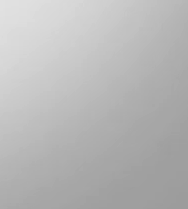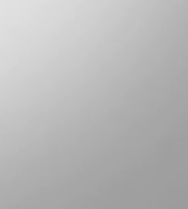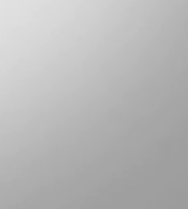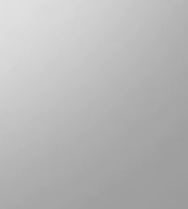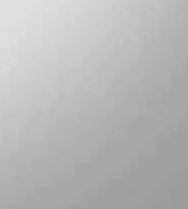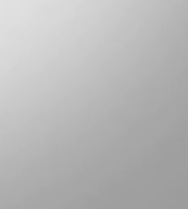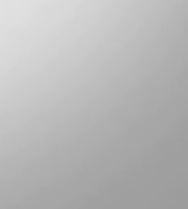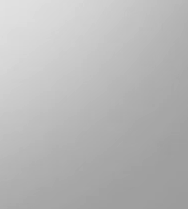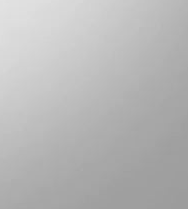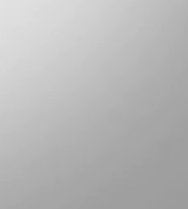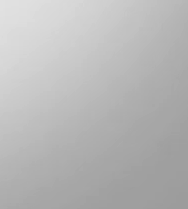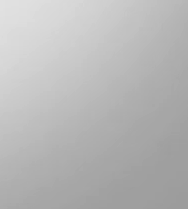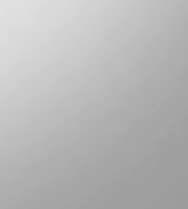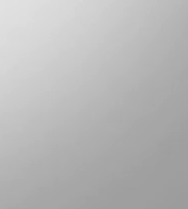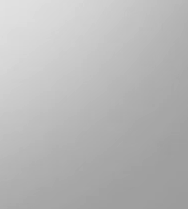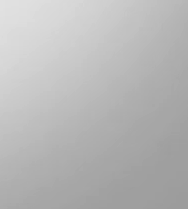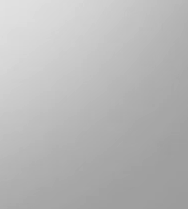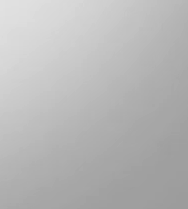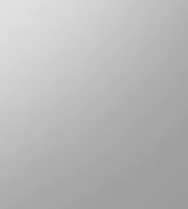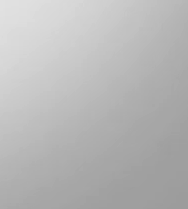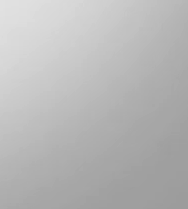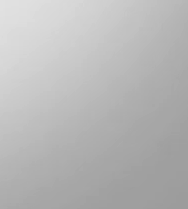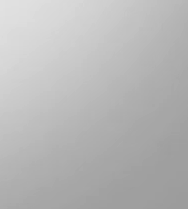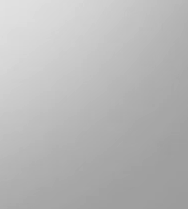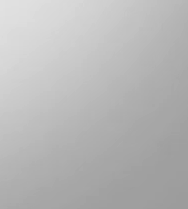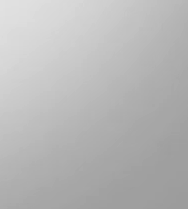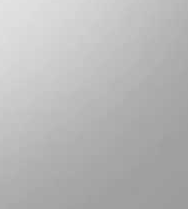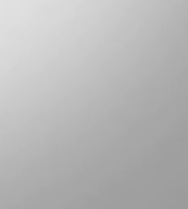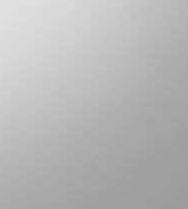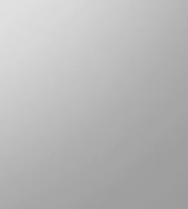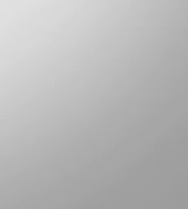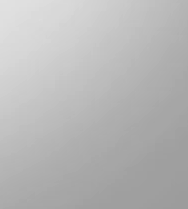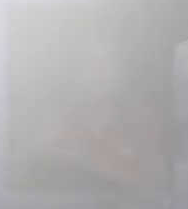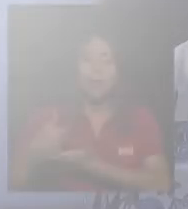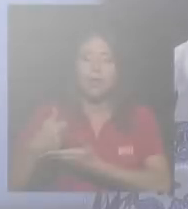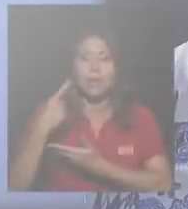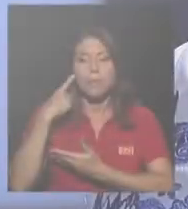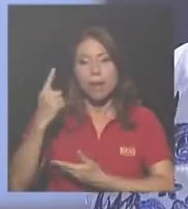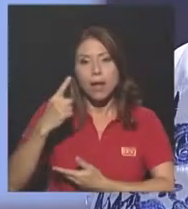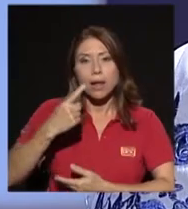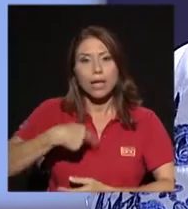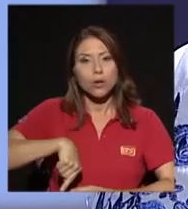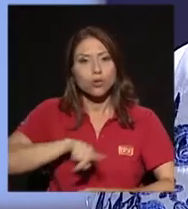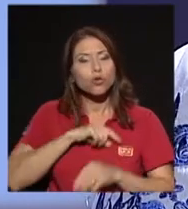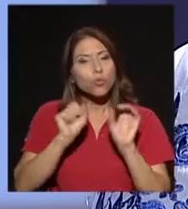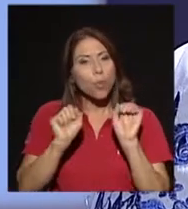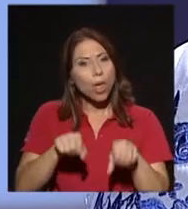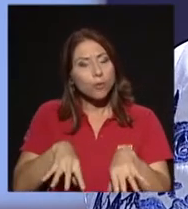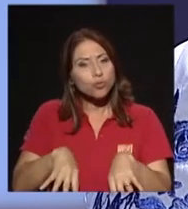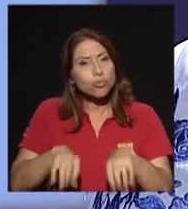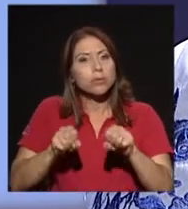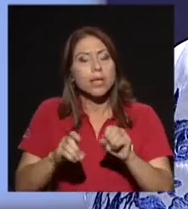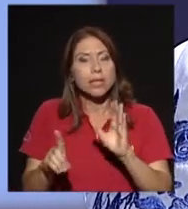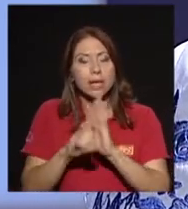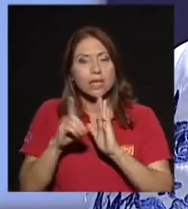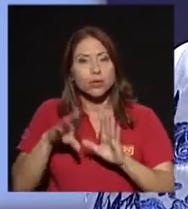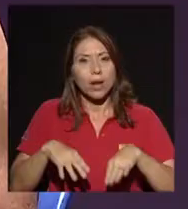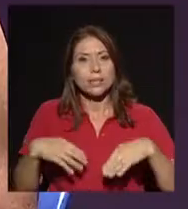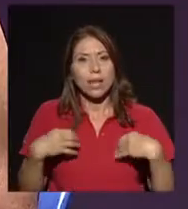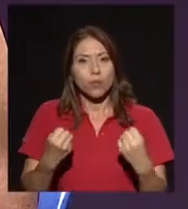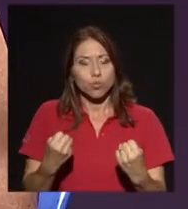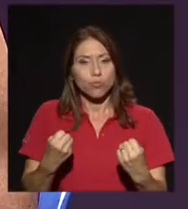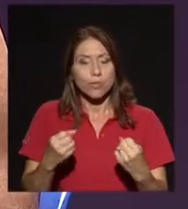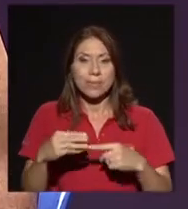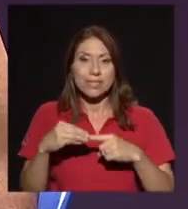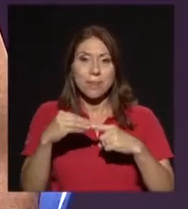institución en este país que se encarga de ayudarnos a hacer efectivo ese derecho a la salud. Uh-huh. Y principalmente